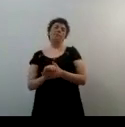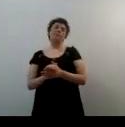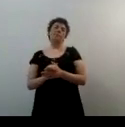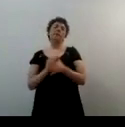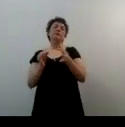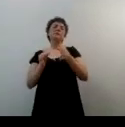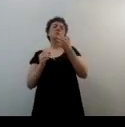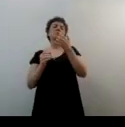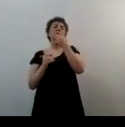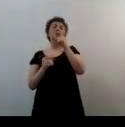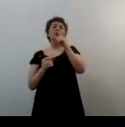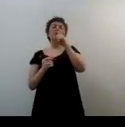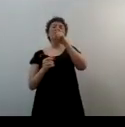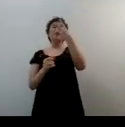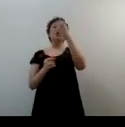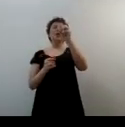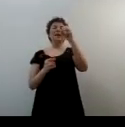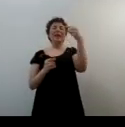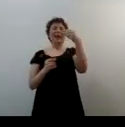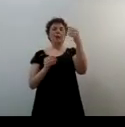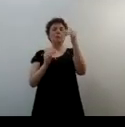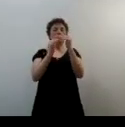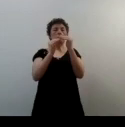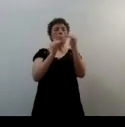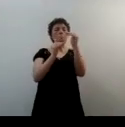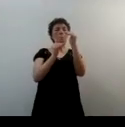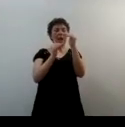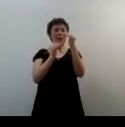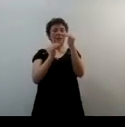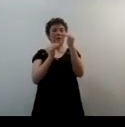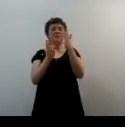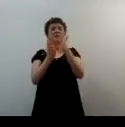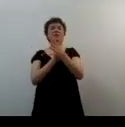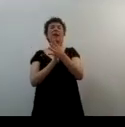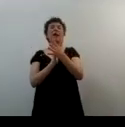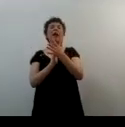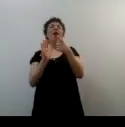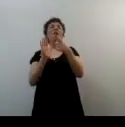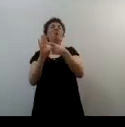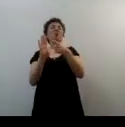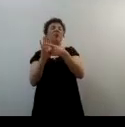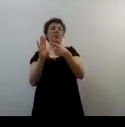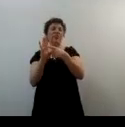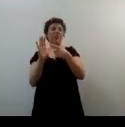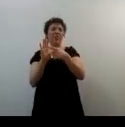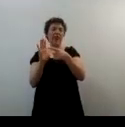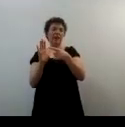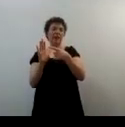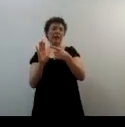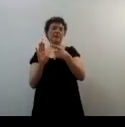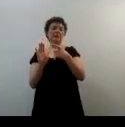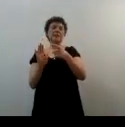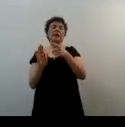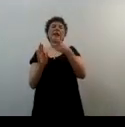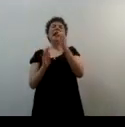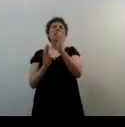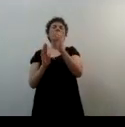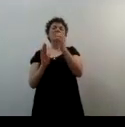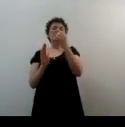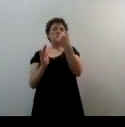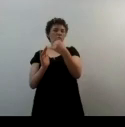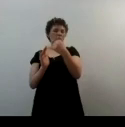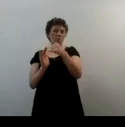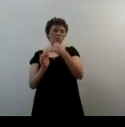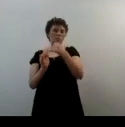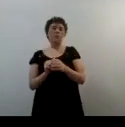encima de los 130, que eso incluso en dietas hipocalóricas se pone en 130 y se baja la glucemia y se adelgaza, o sea